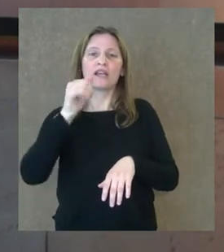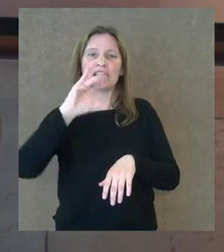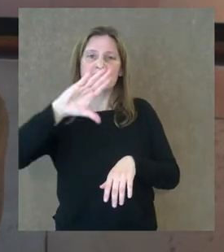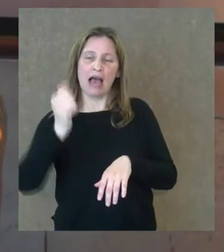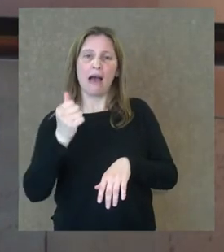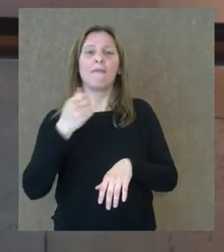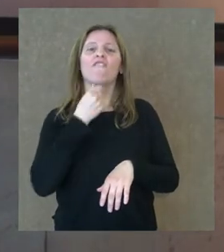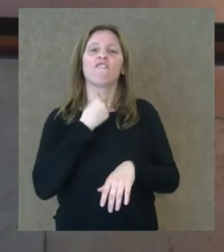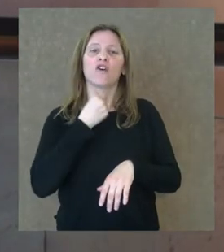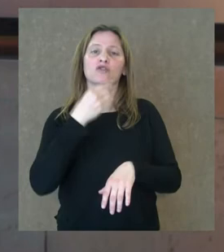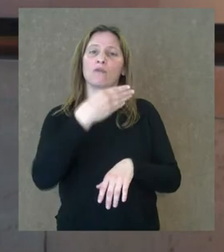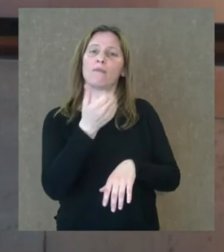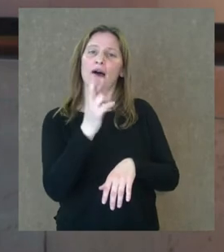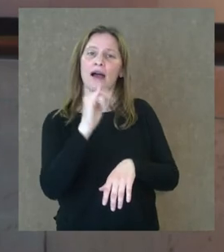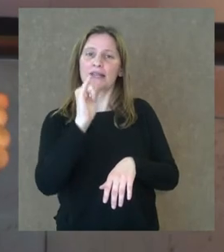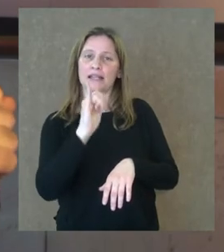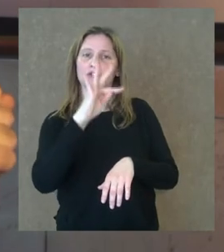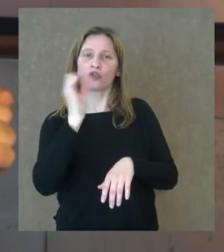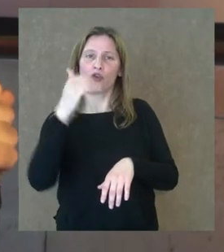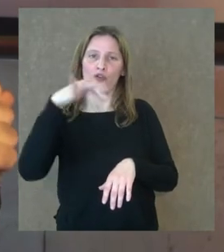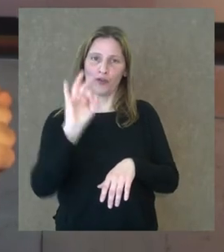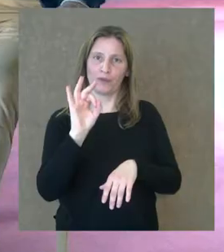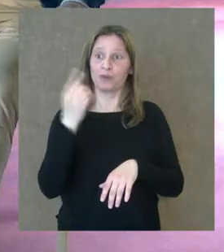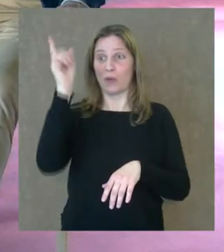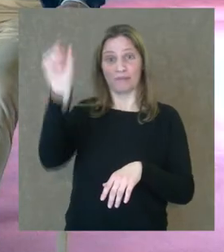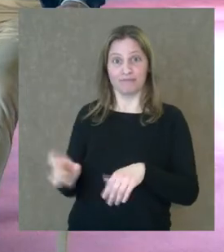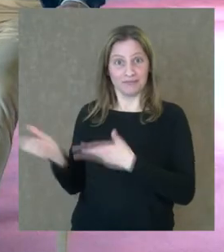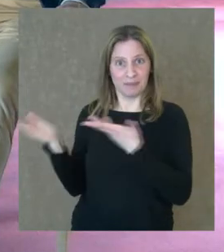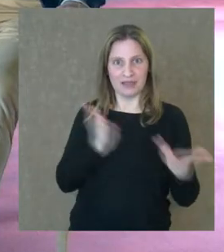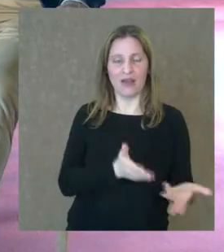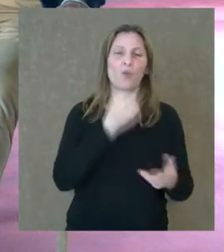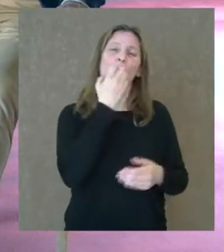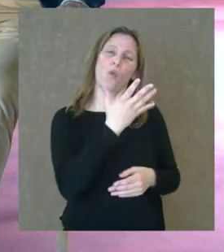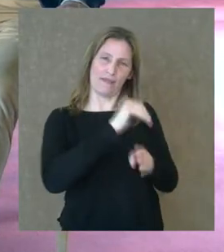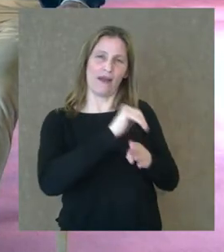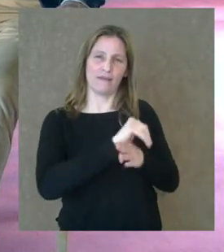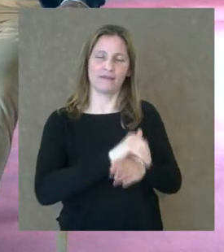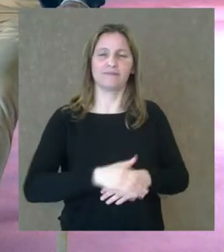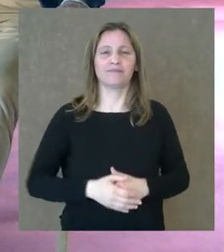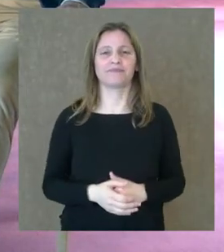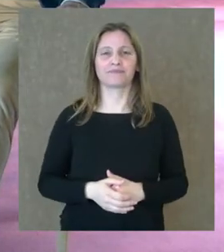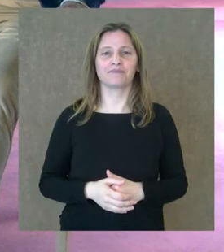uno de los que es uno de los artistas invitados de las tardes alfonso buenas tardes